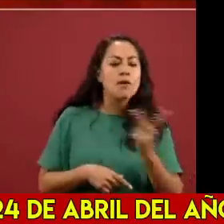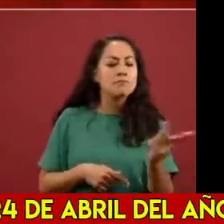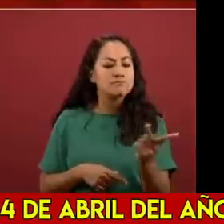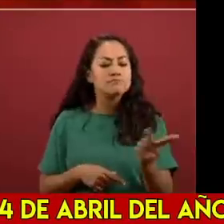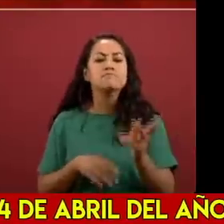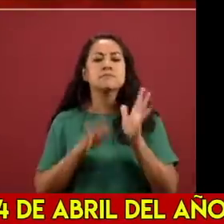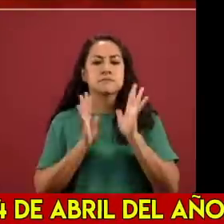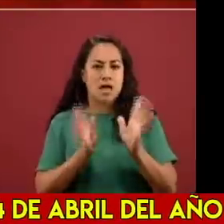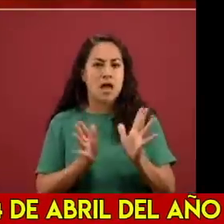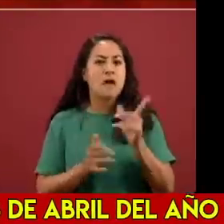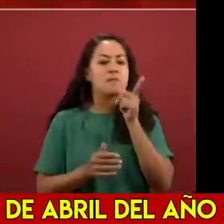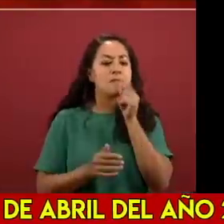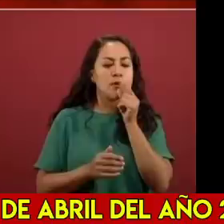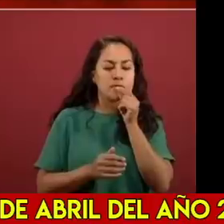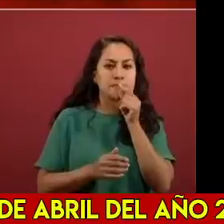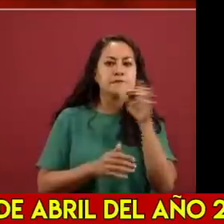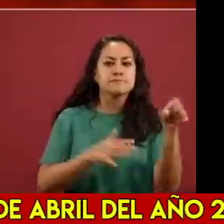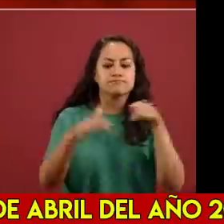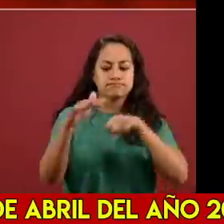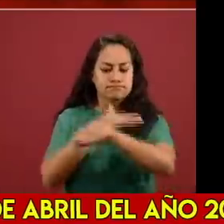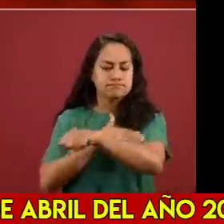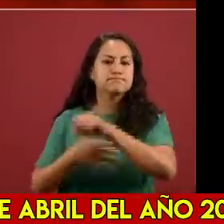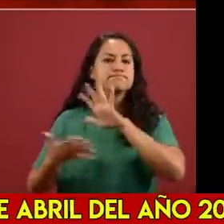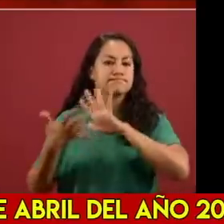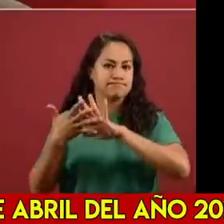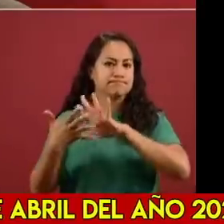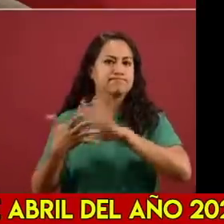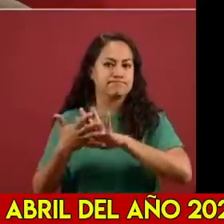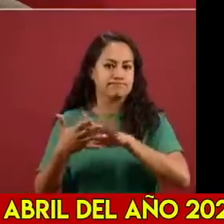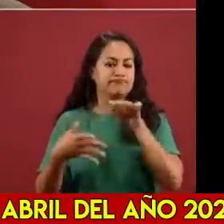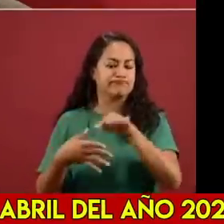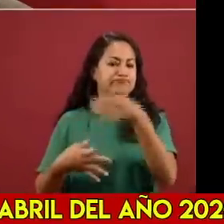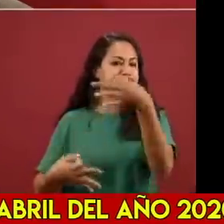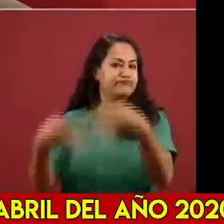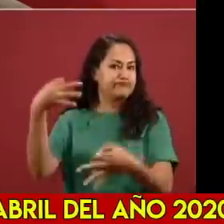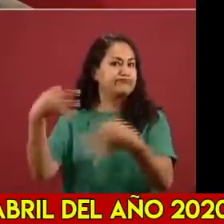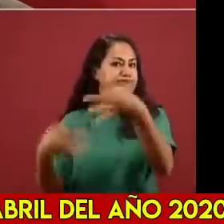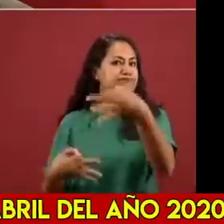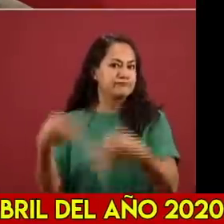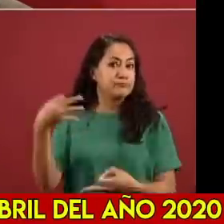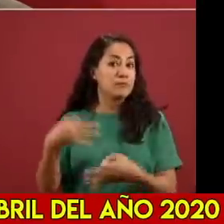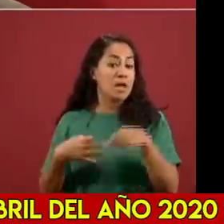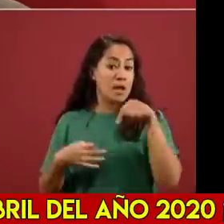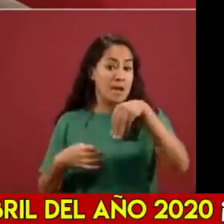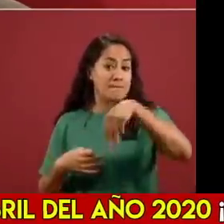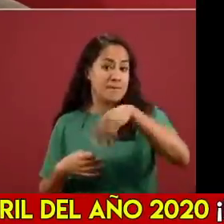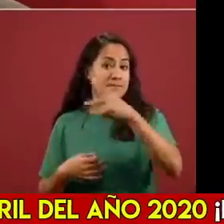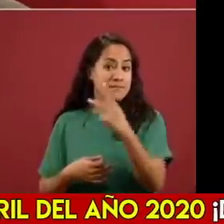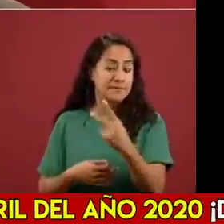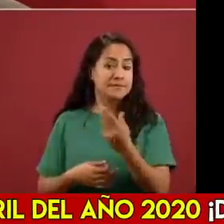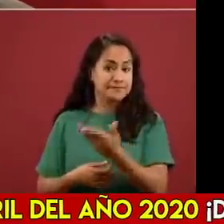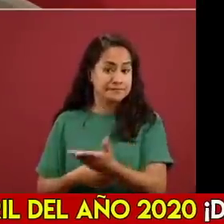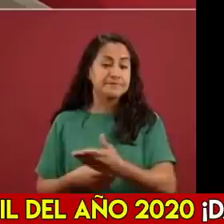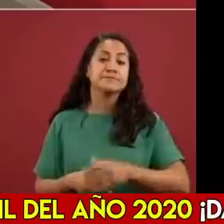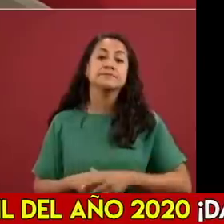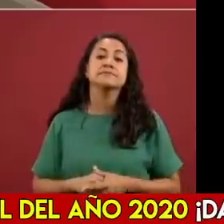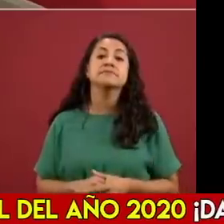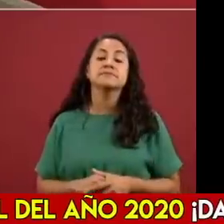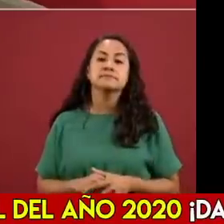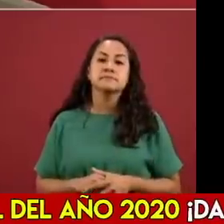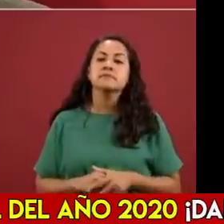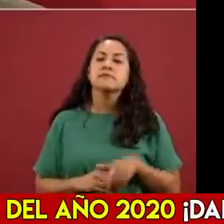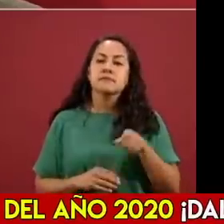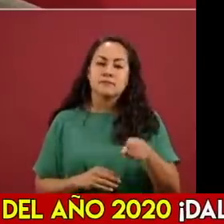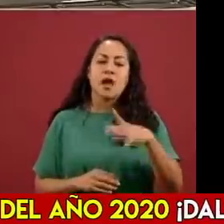y han sido puestos a disposición de las autoridades del ministerio público y tenemos un vídeo